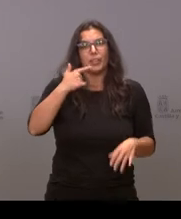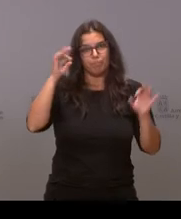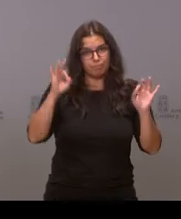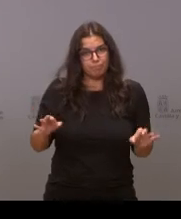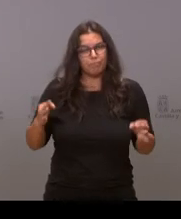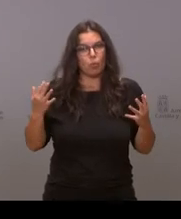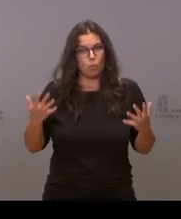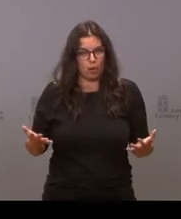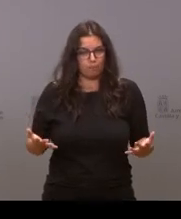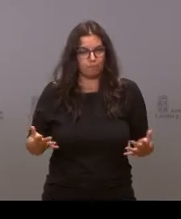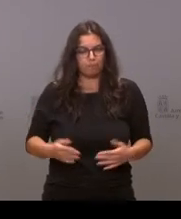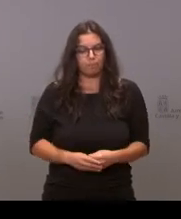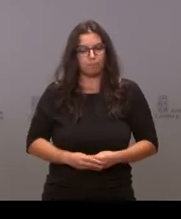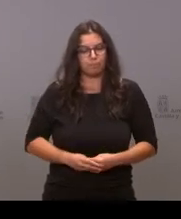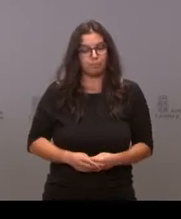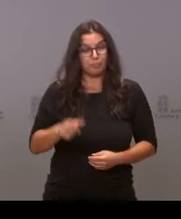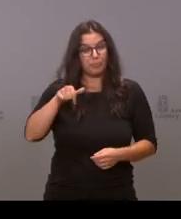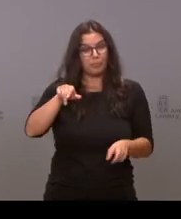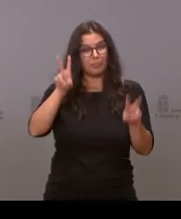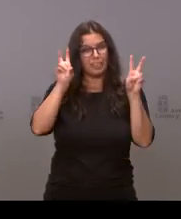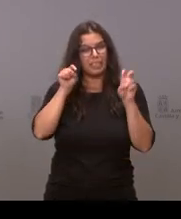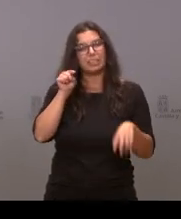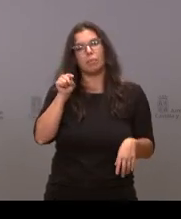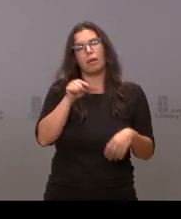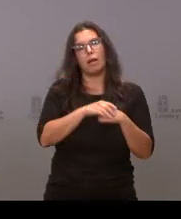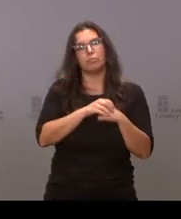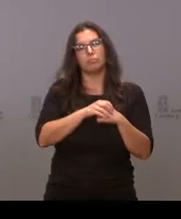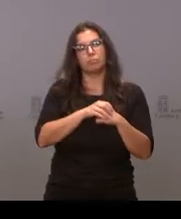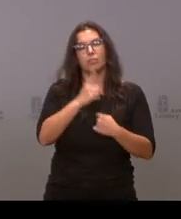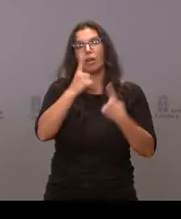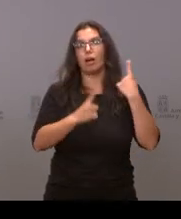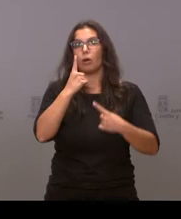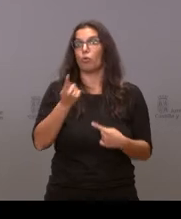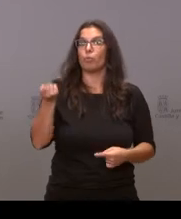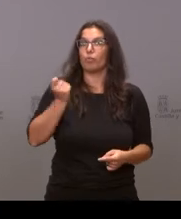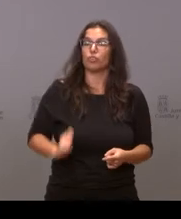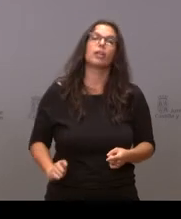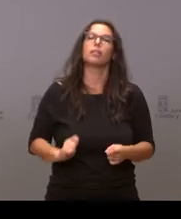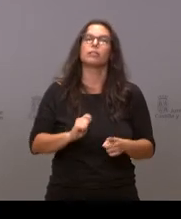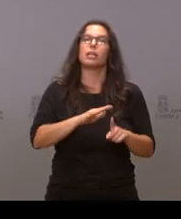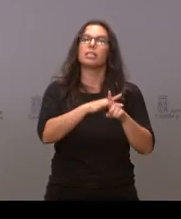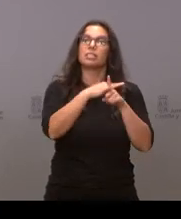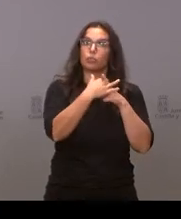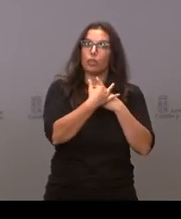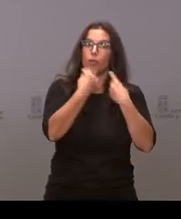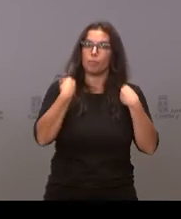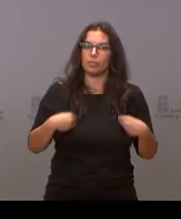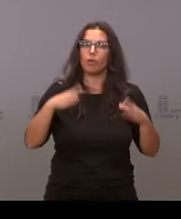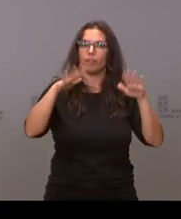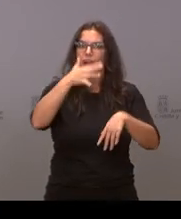que a este respecto ha habido profesionales que en estas circunstancias han ido a los tribunales de justicia